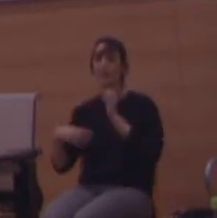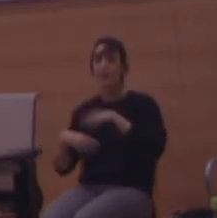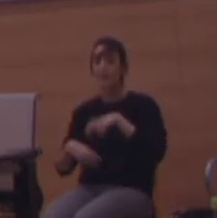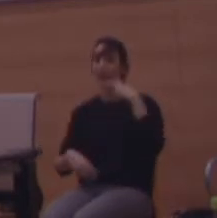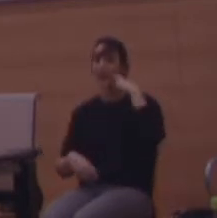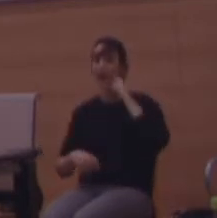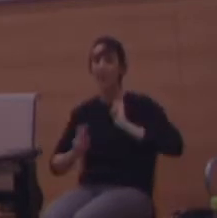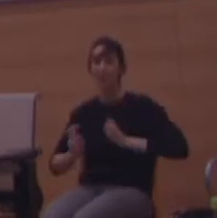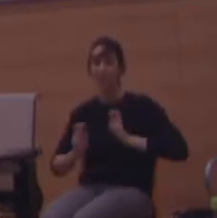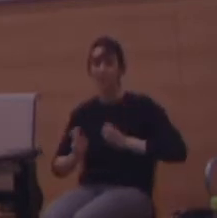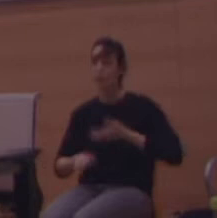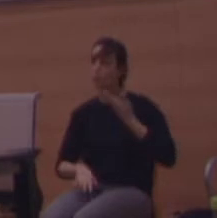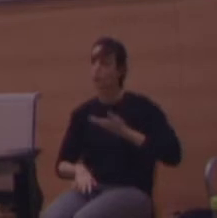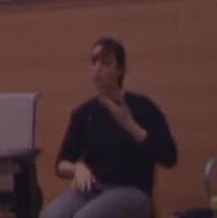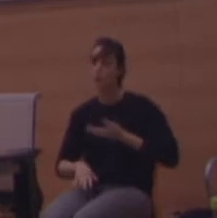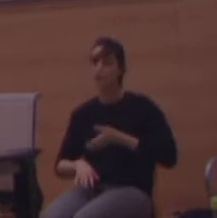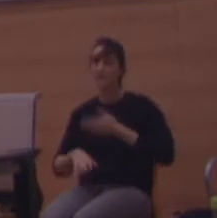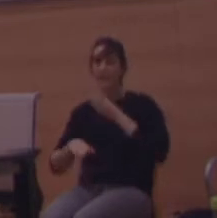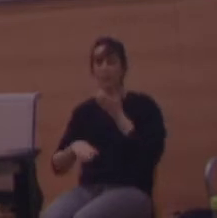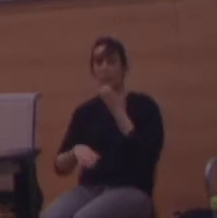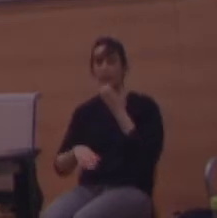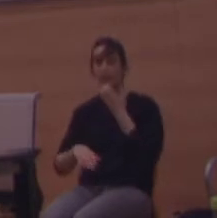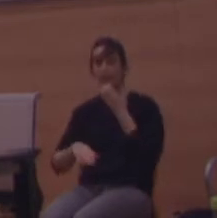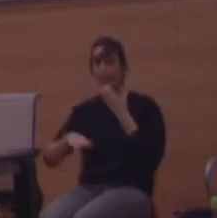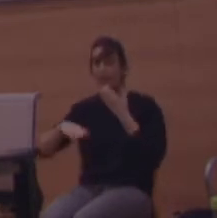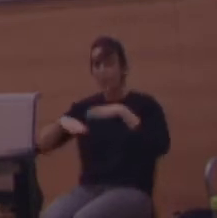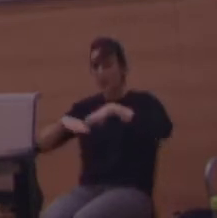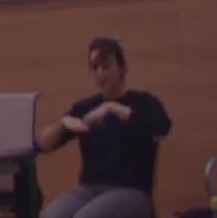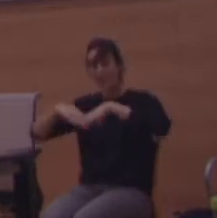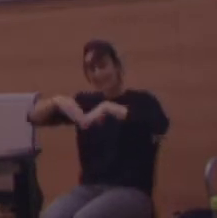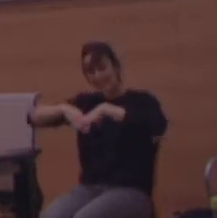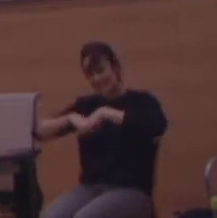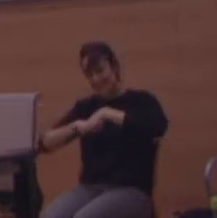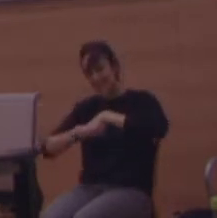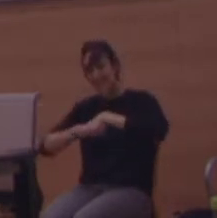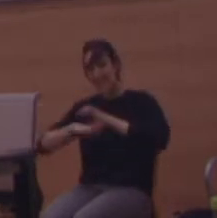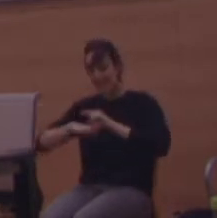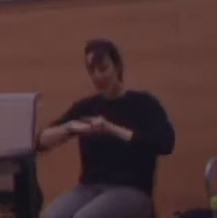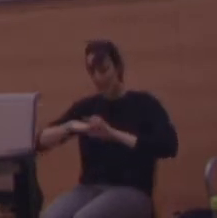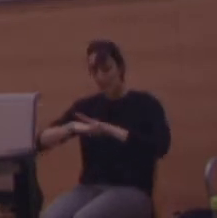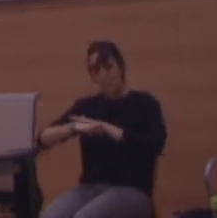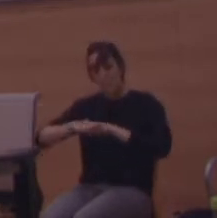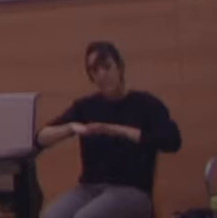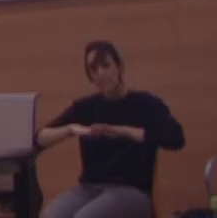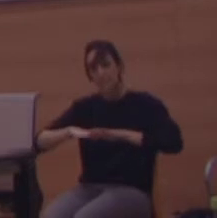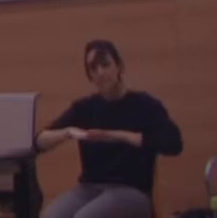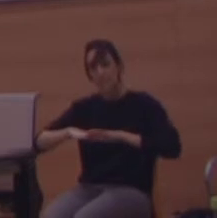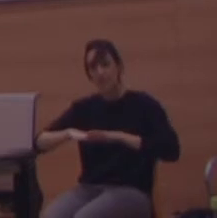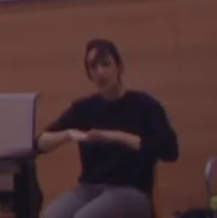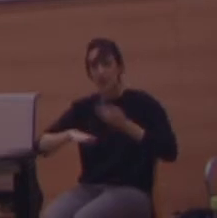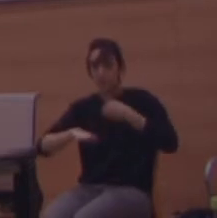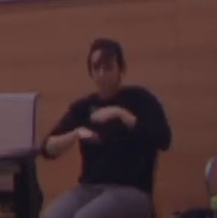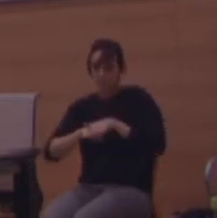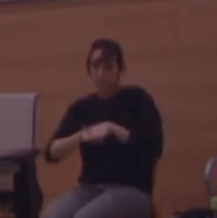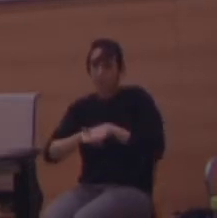calzado que tenga la capacidad de albergar un soporte plantar, una ortesis plantar, que nunca